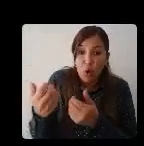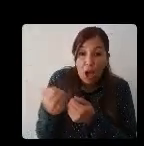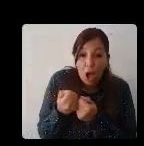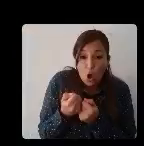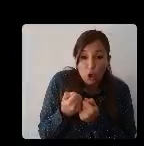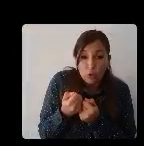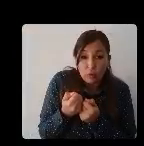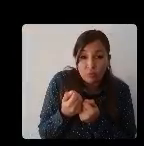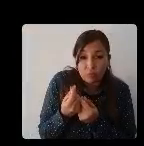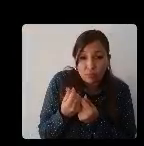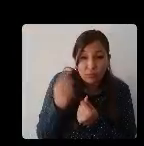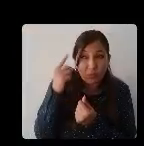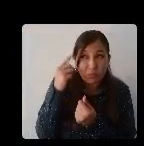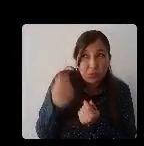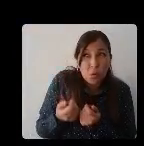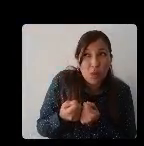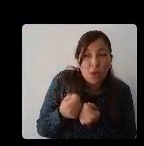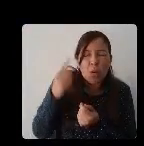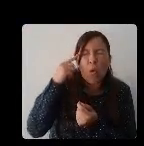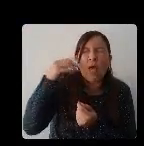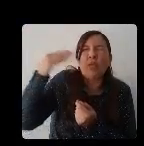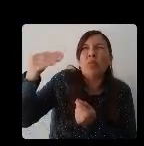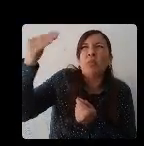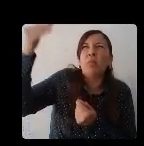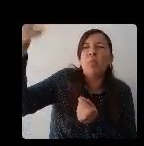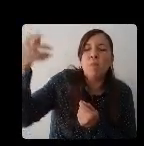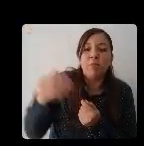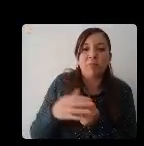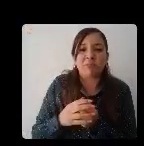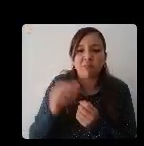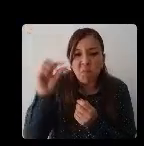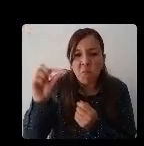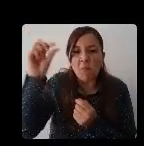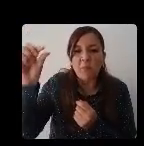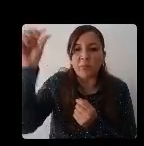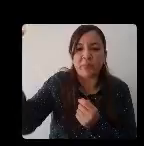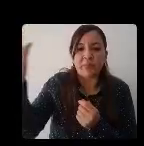estos casi 10 años que ustedes tienen y de cómo